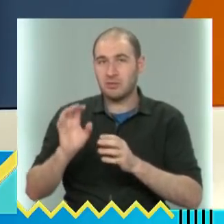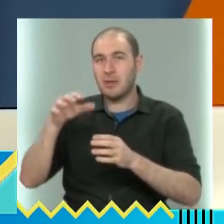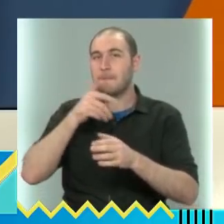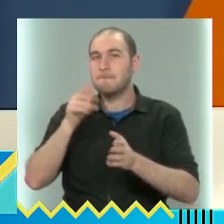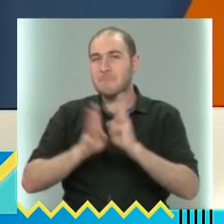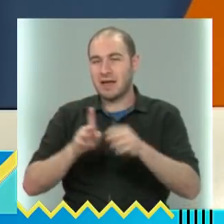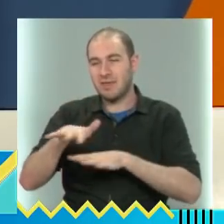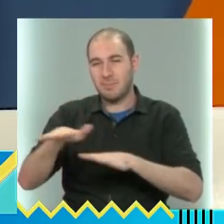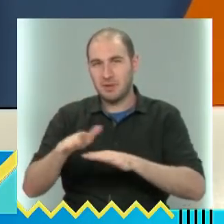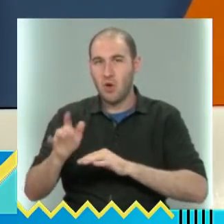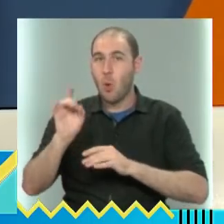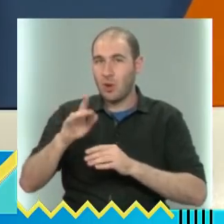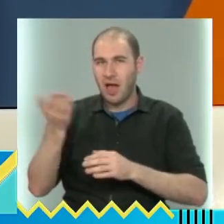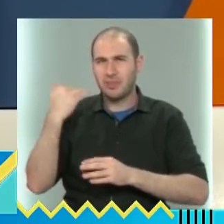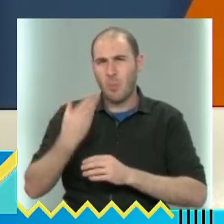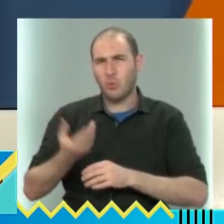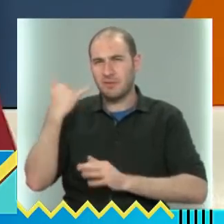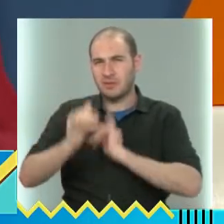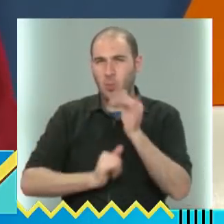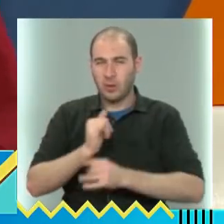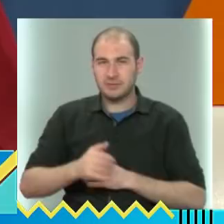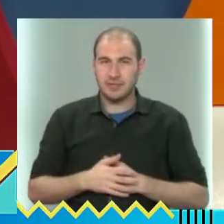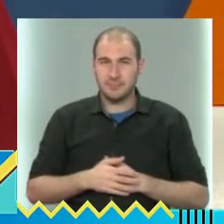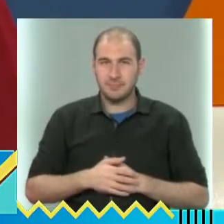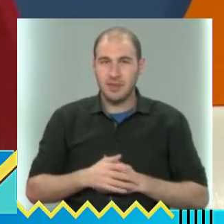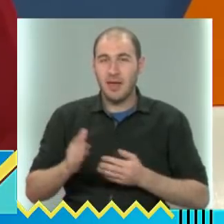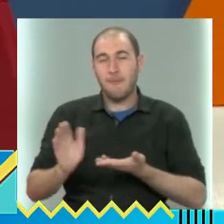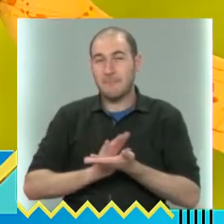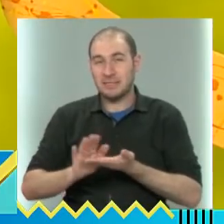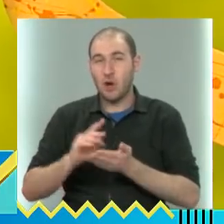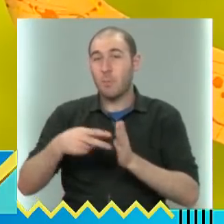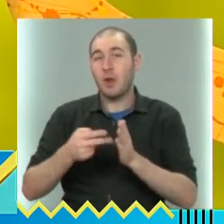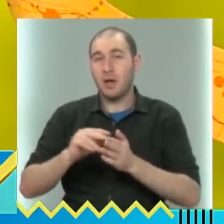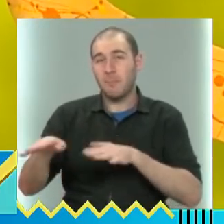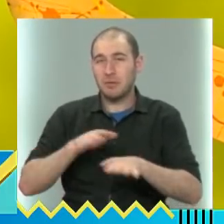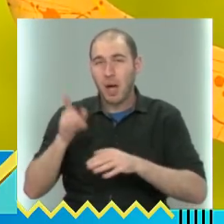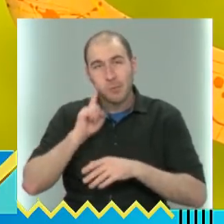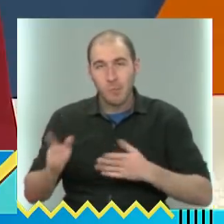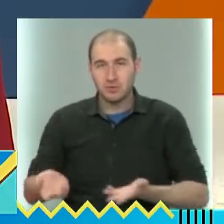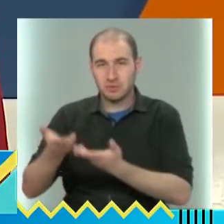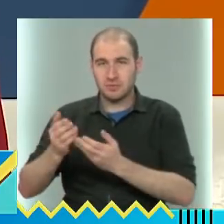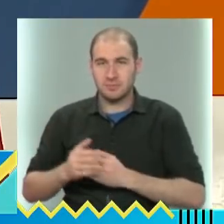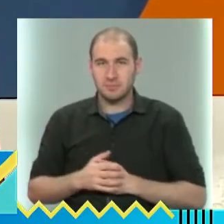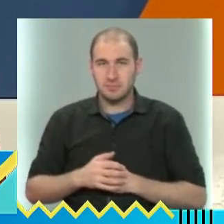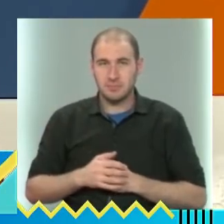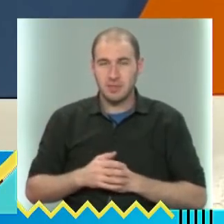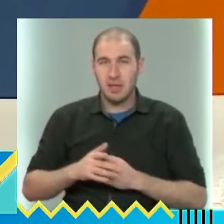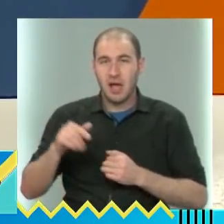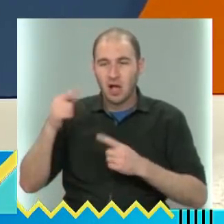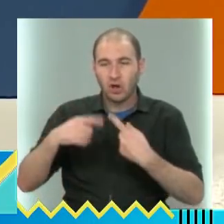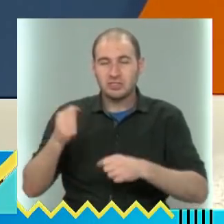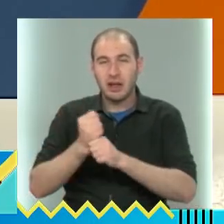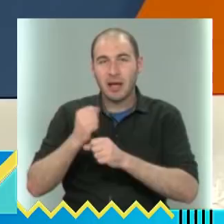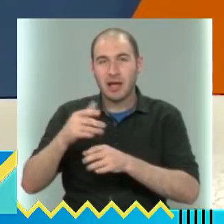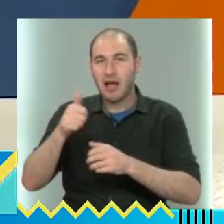sismógrafo. Instalar sismógrafo, y lo hemos dicho muchas veces, que básicamente el problema de la sismicidad inducida, durante las operaciones